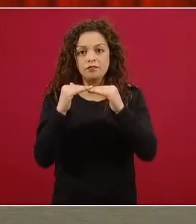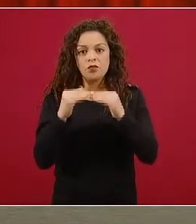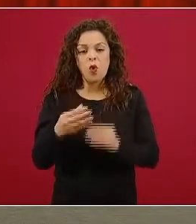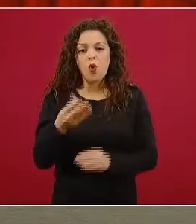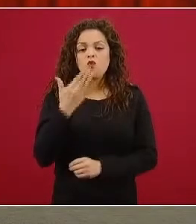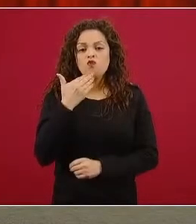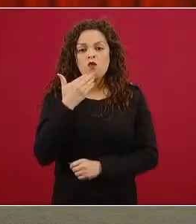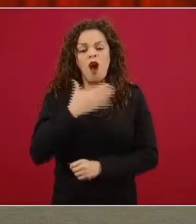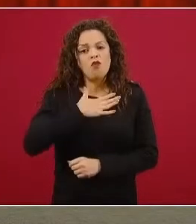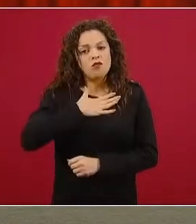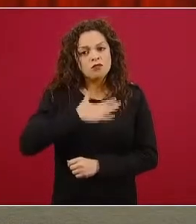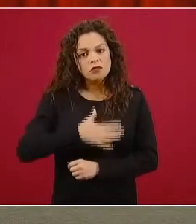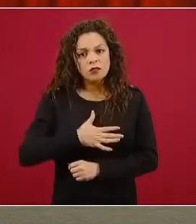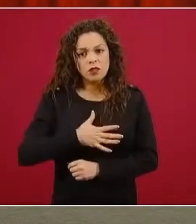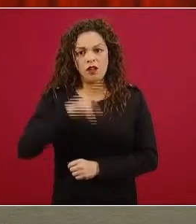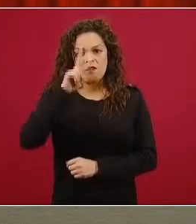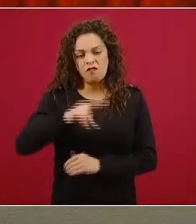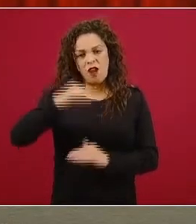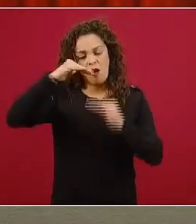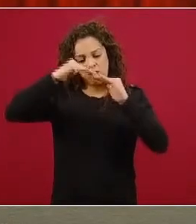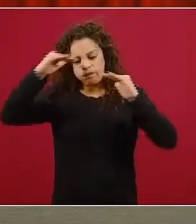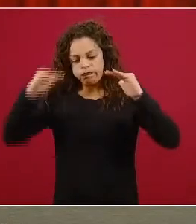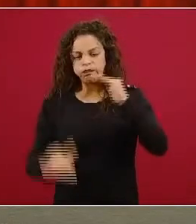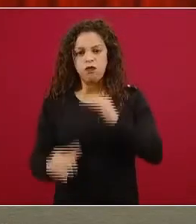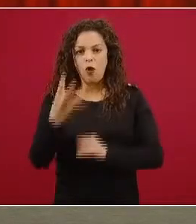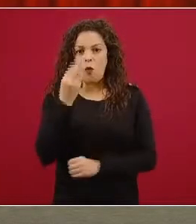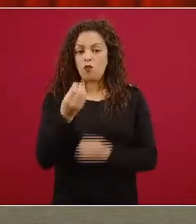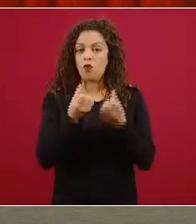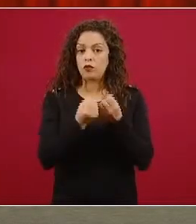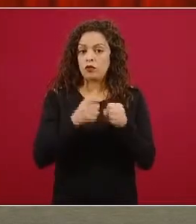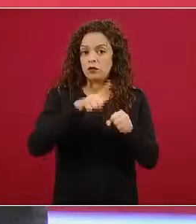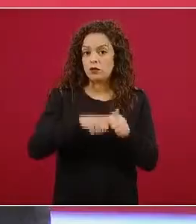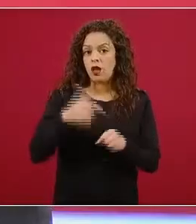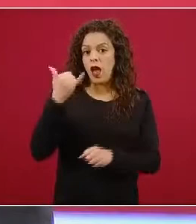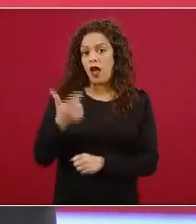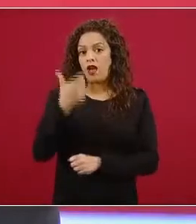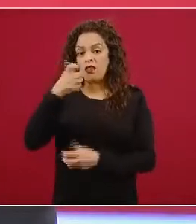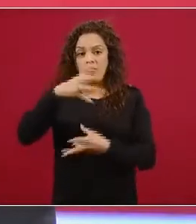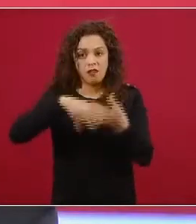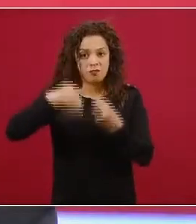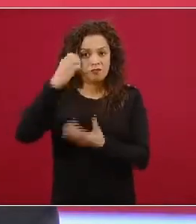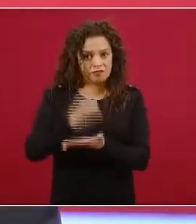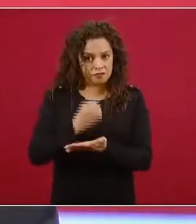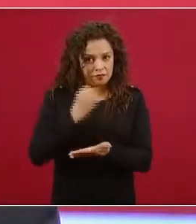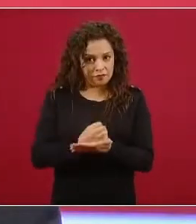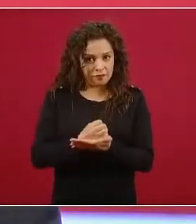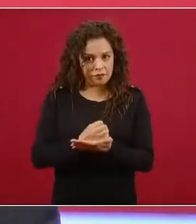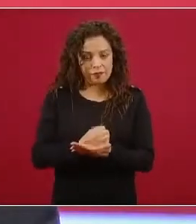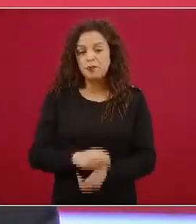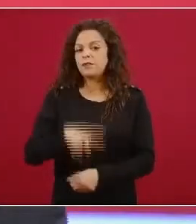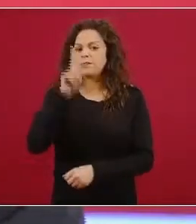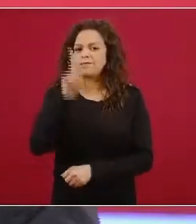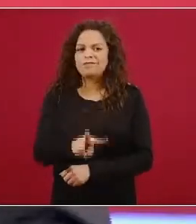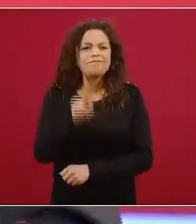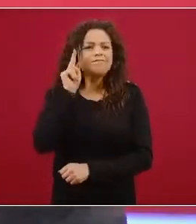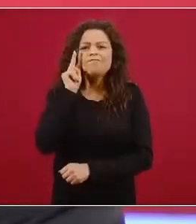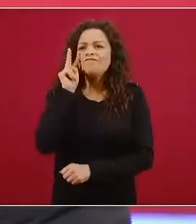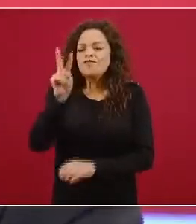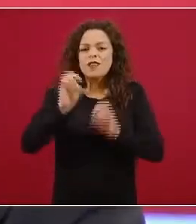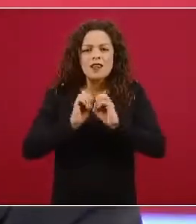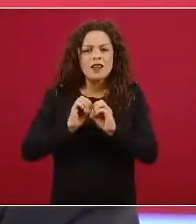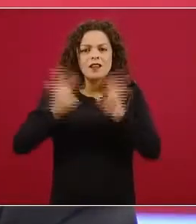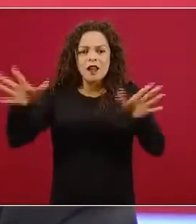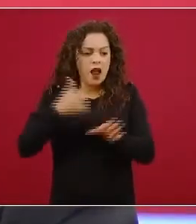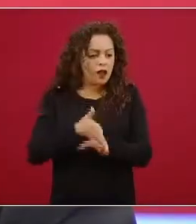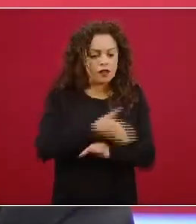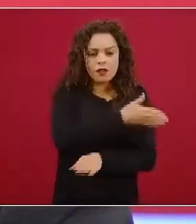la desigualdad social y económica. Y la evidencia es muy clara que durante el periodo neoliberal se